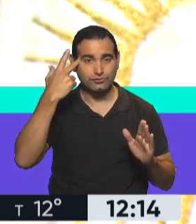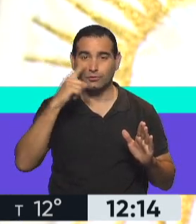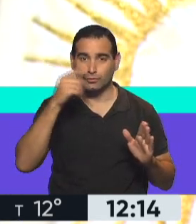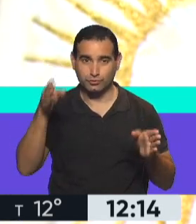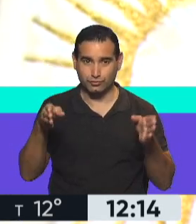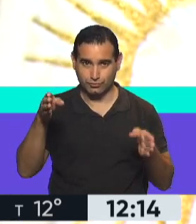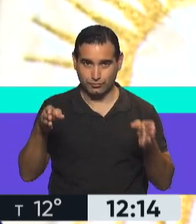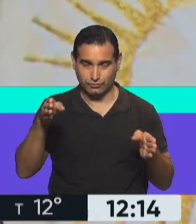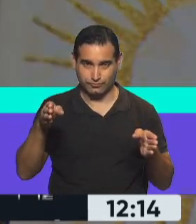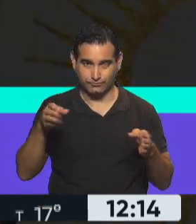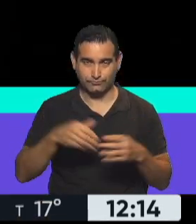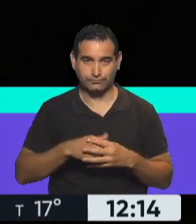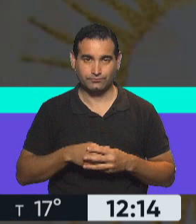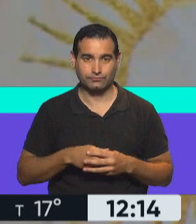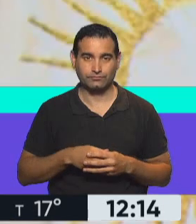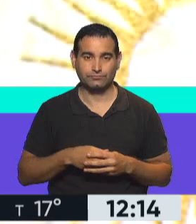junio inclusive.